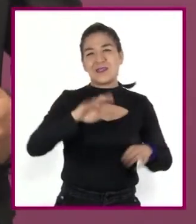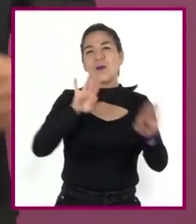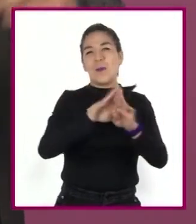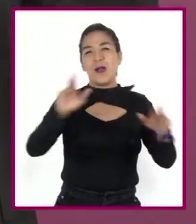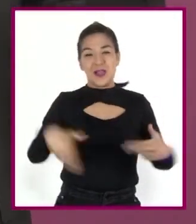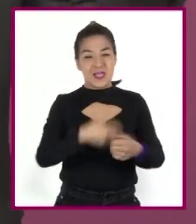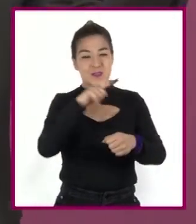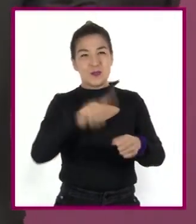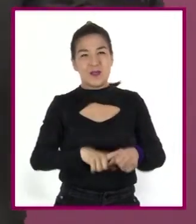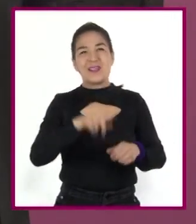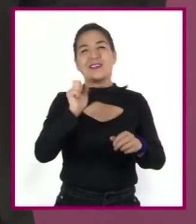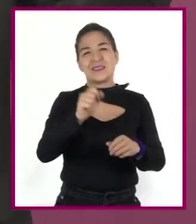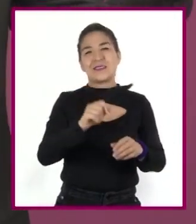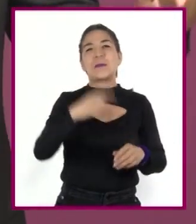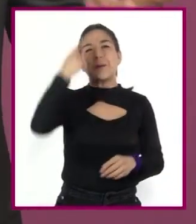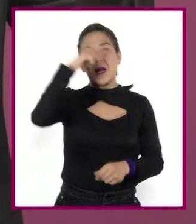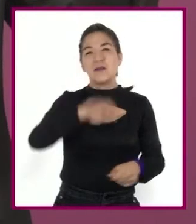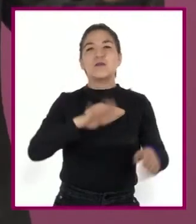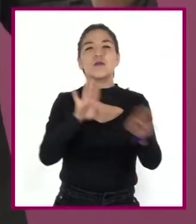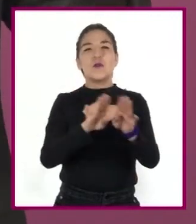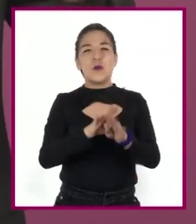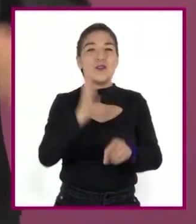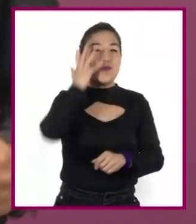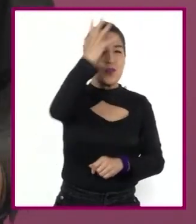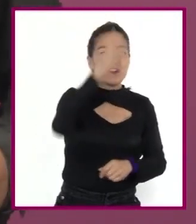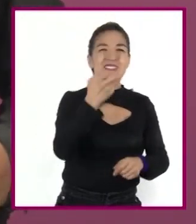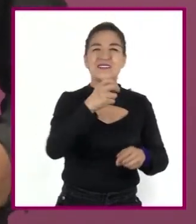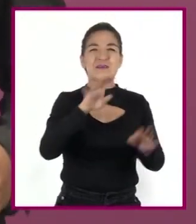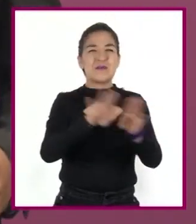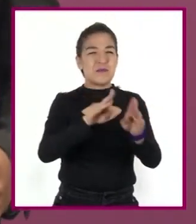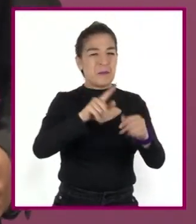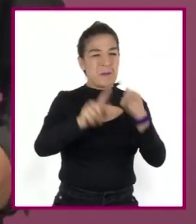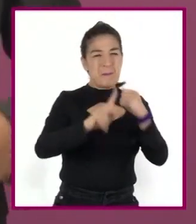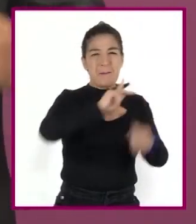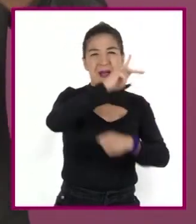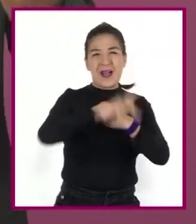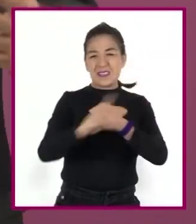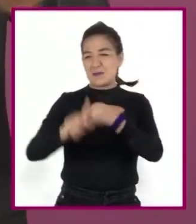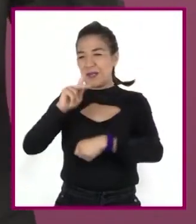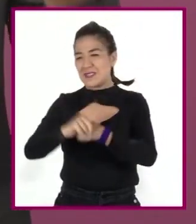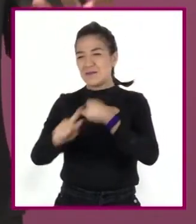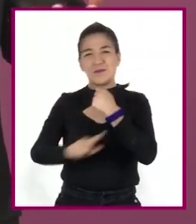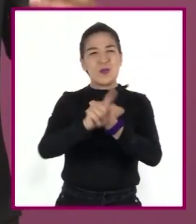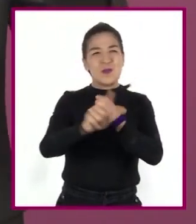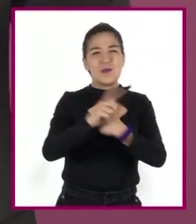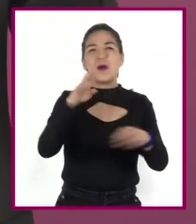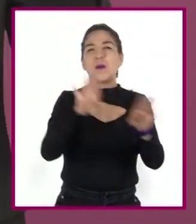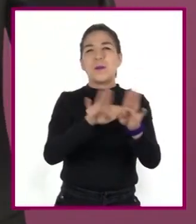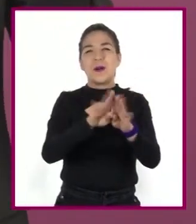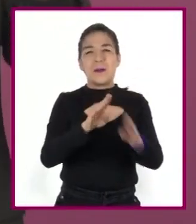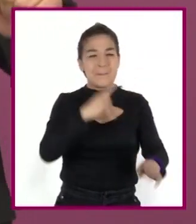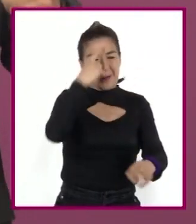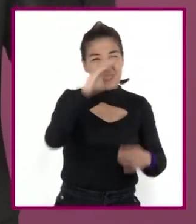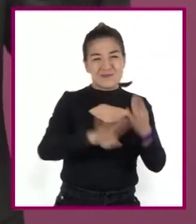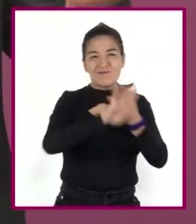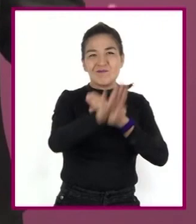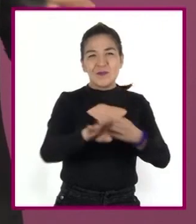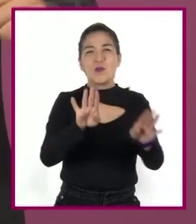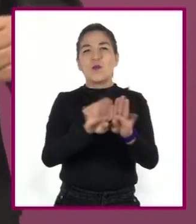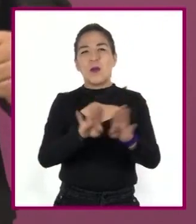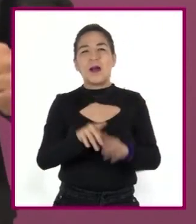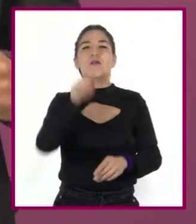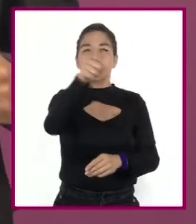que evite en el futuro los conflictos entre países. Ahora, enlisten en su cuaderno 10 reglas